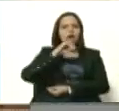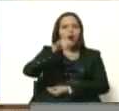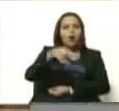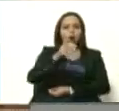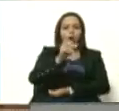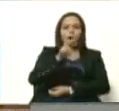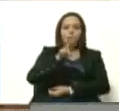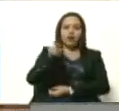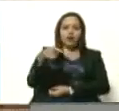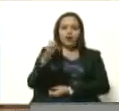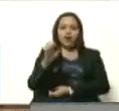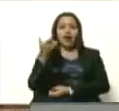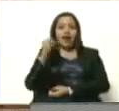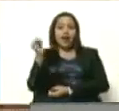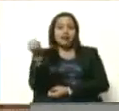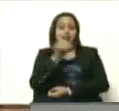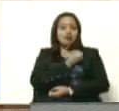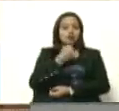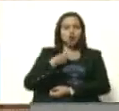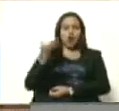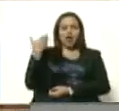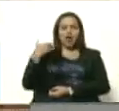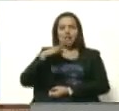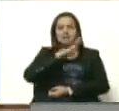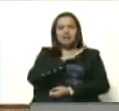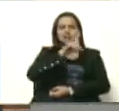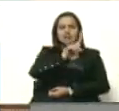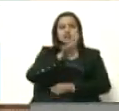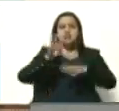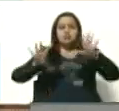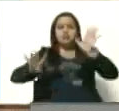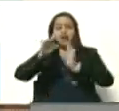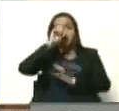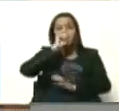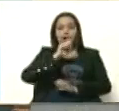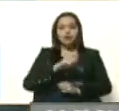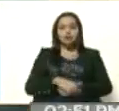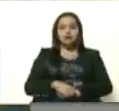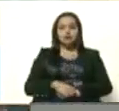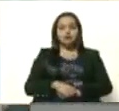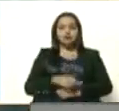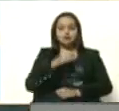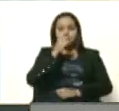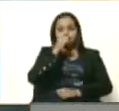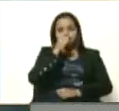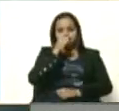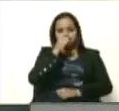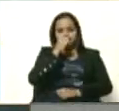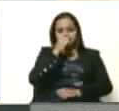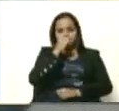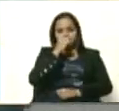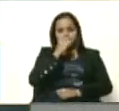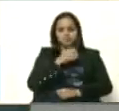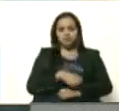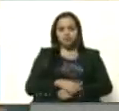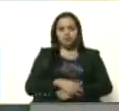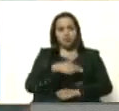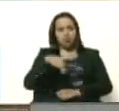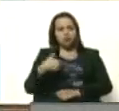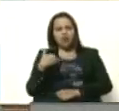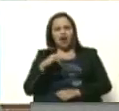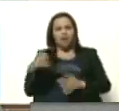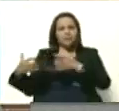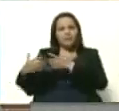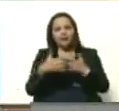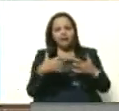cuando Jorge fue asesinado yo tenía 19 años y estábamos allí ya en la batalla, en el combate,